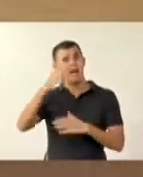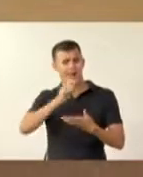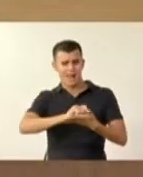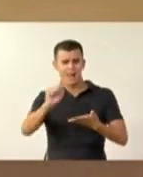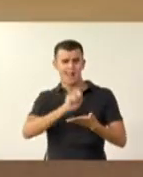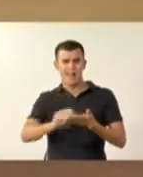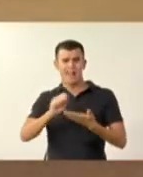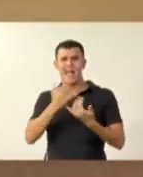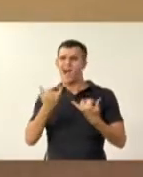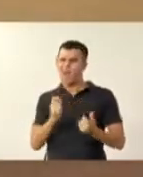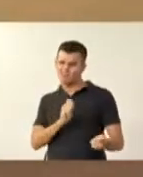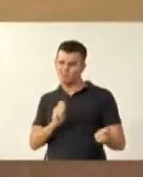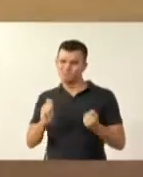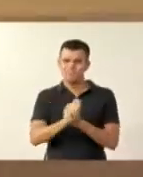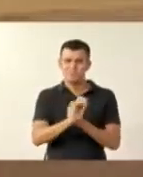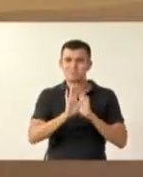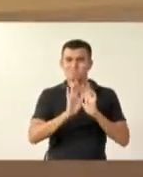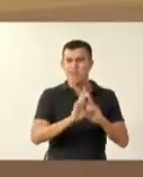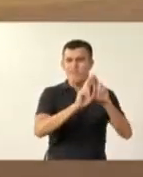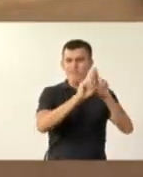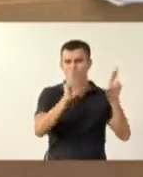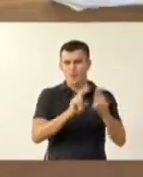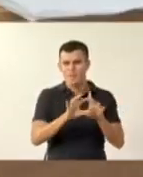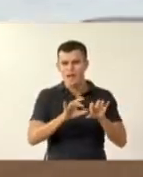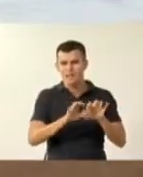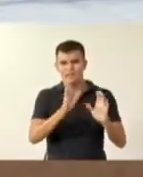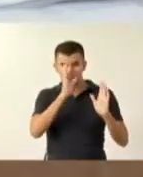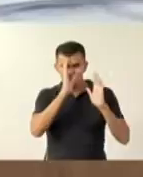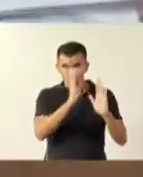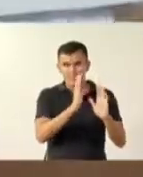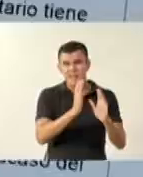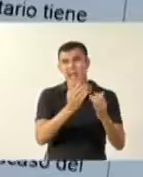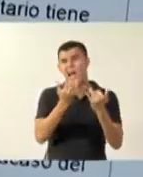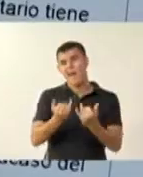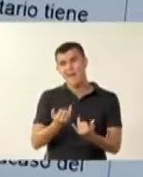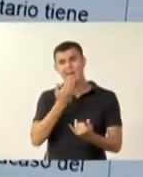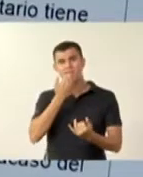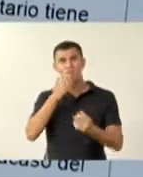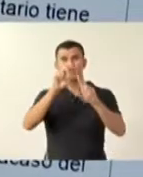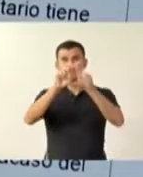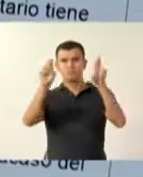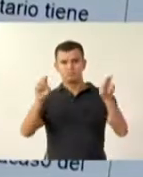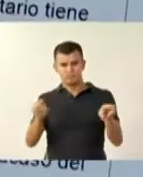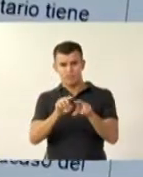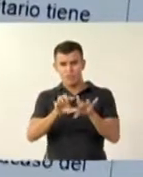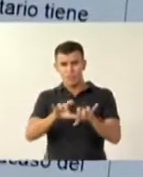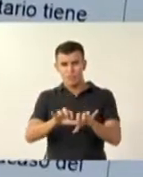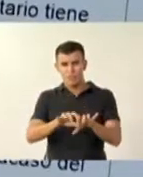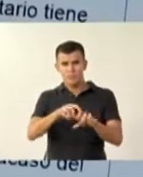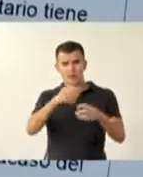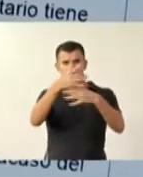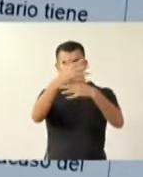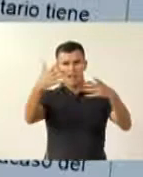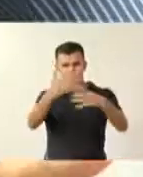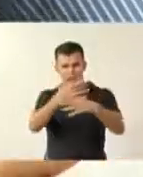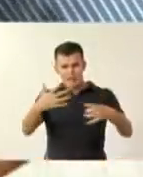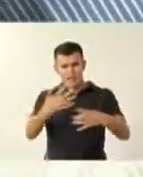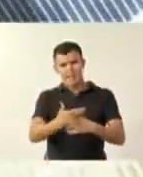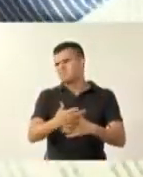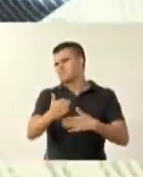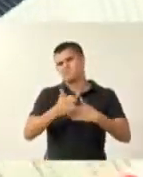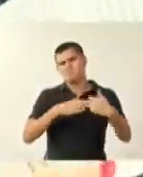la esencia del libro permanece, aunque se encuentre condensada en una pantalla, pues finalmente se logra el objetivo de